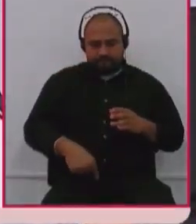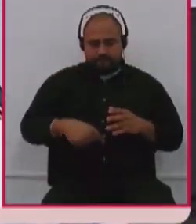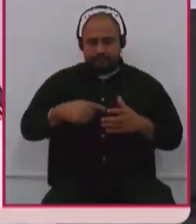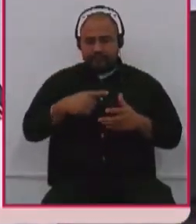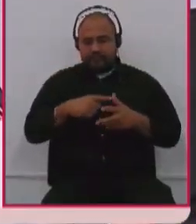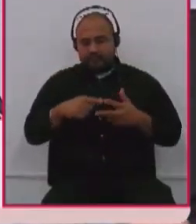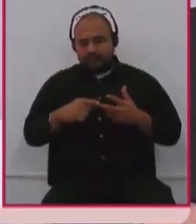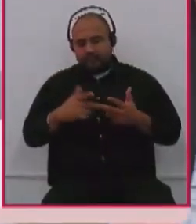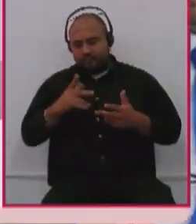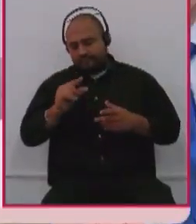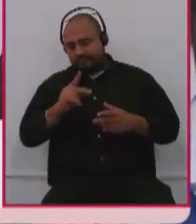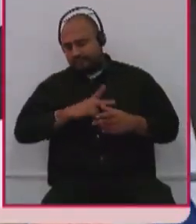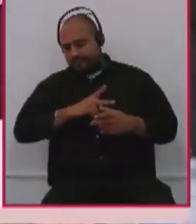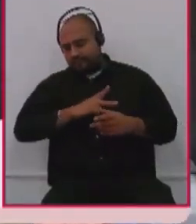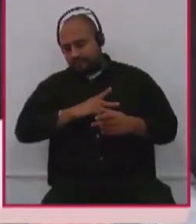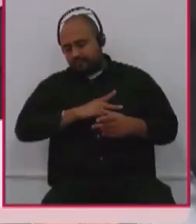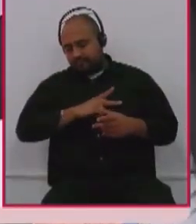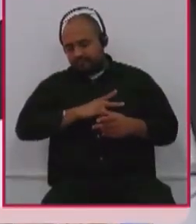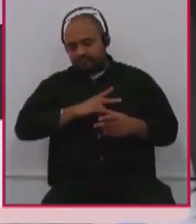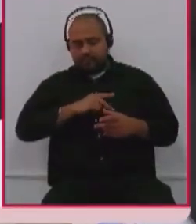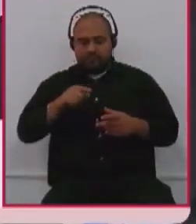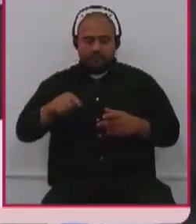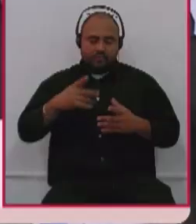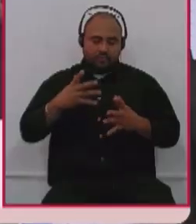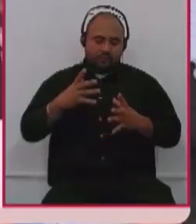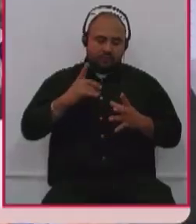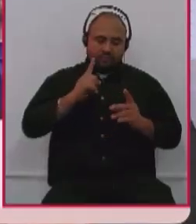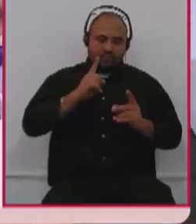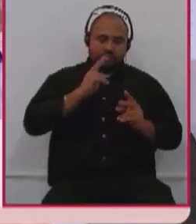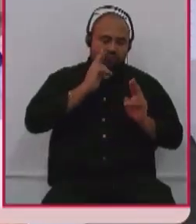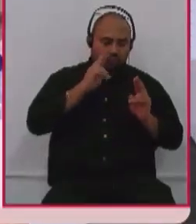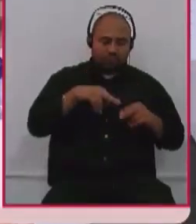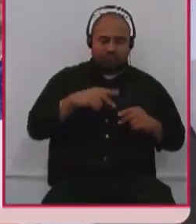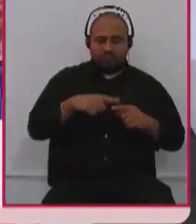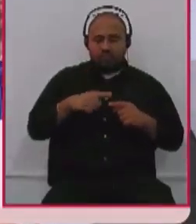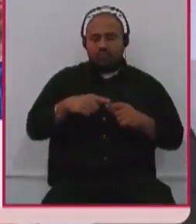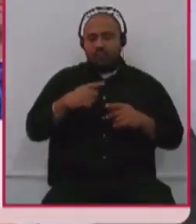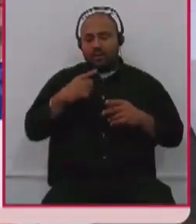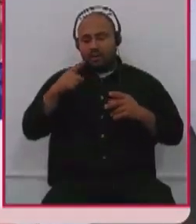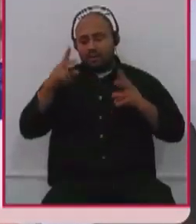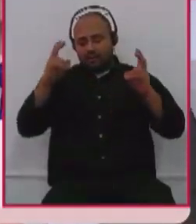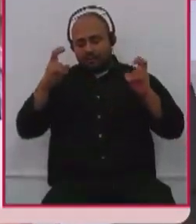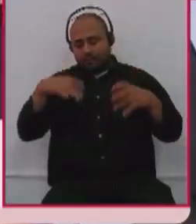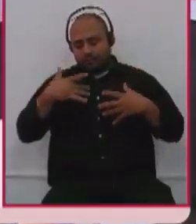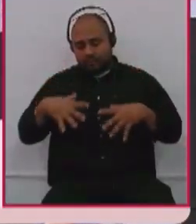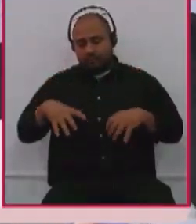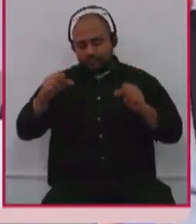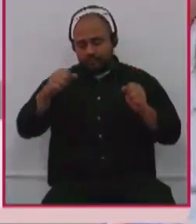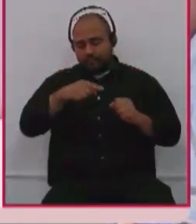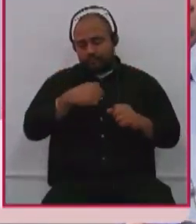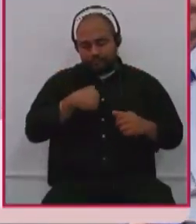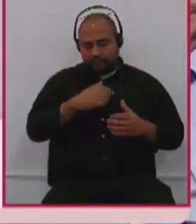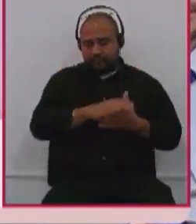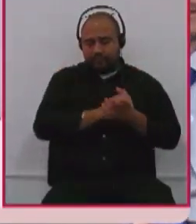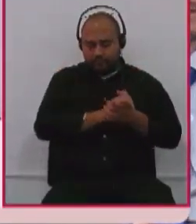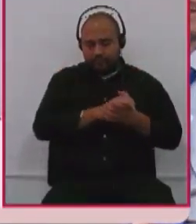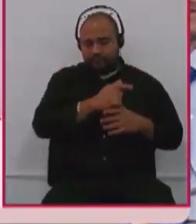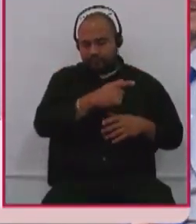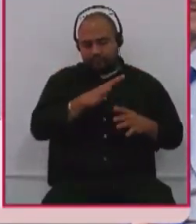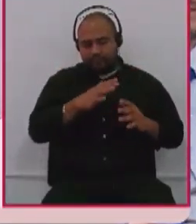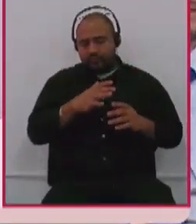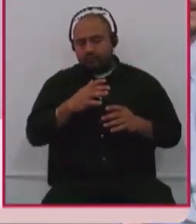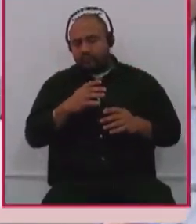Entonces, por ahora me voy a abstener de esa respuesta. Pero en el tema de recuperación, como Fabio mostraba un poco, al